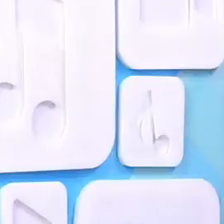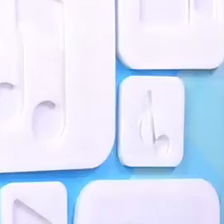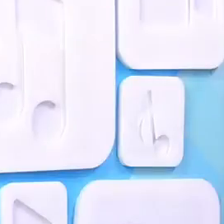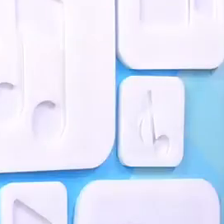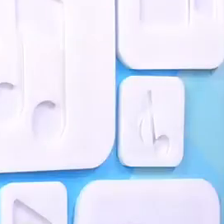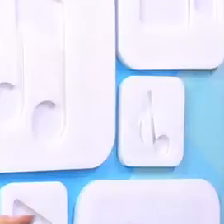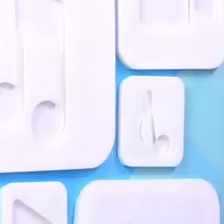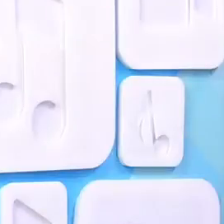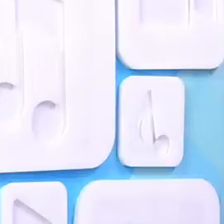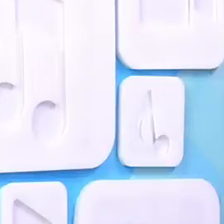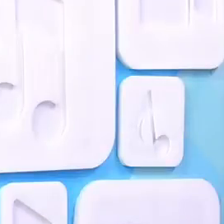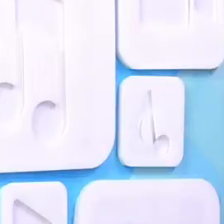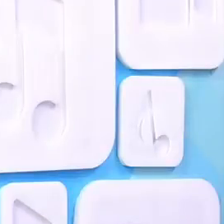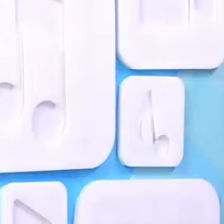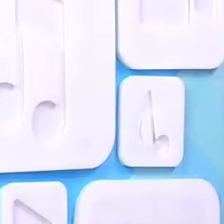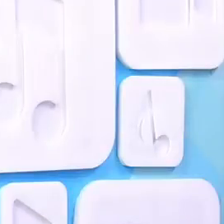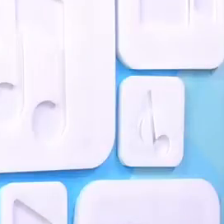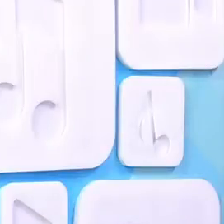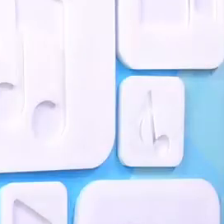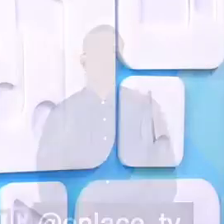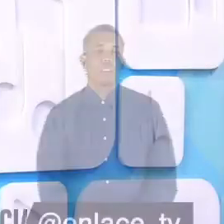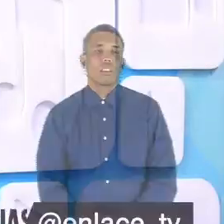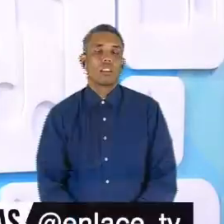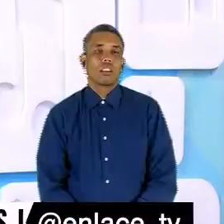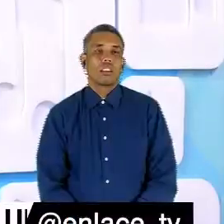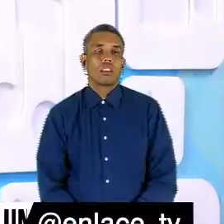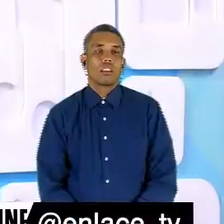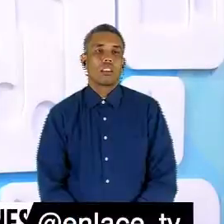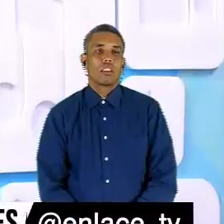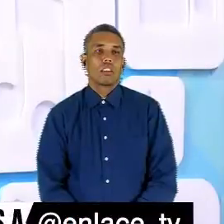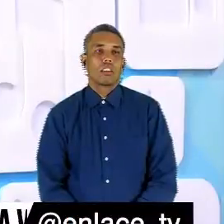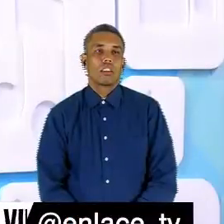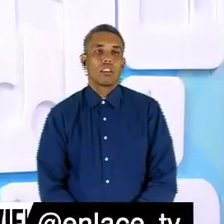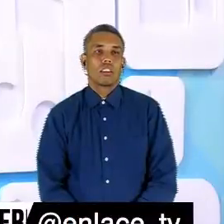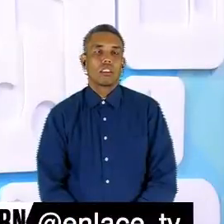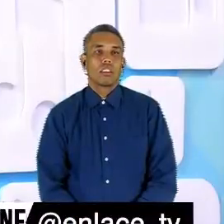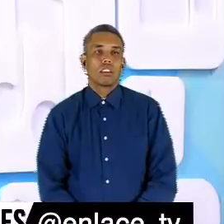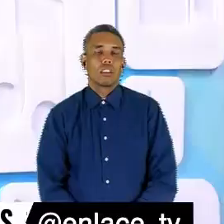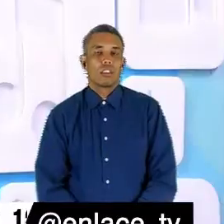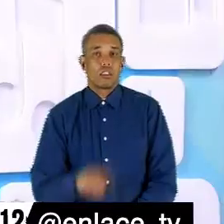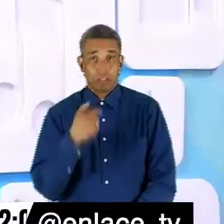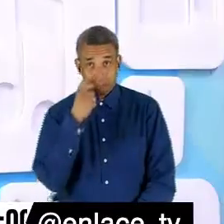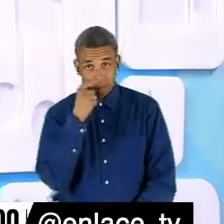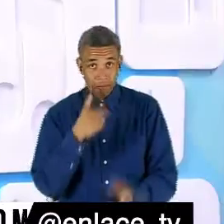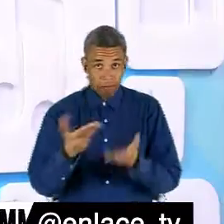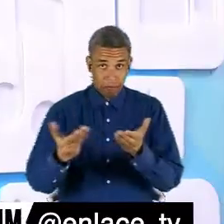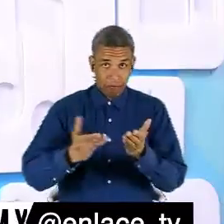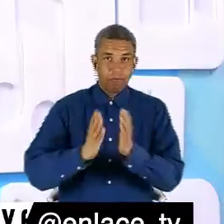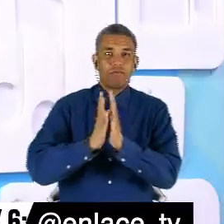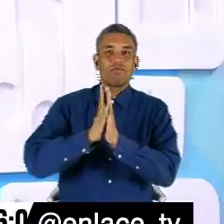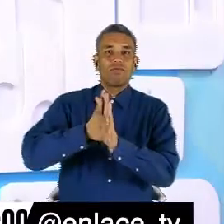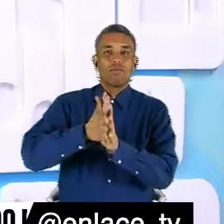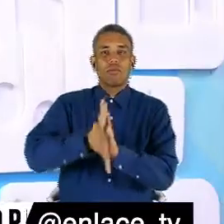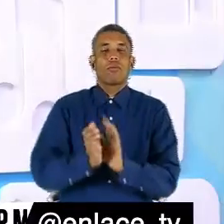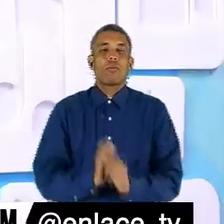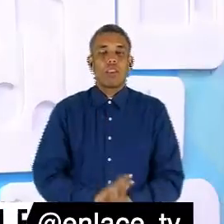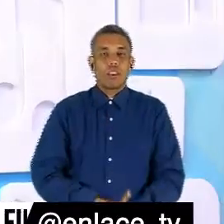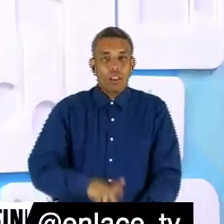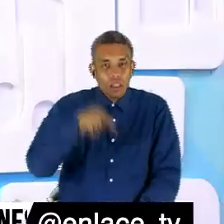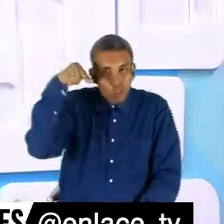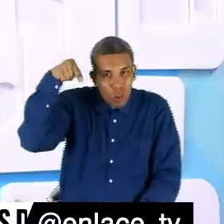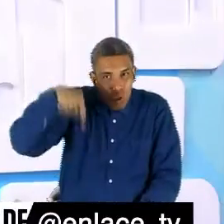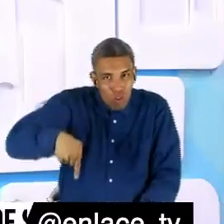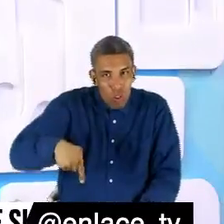Hola, ¿qué tal a todos? Muy buenas noches, bienvenidos a la mejor información de cultura y entretenimiento en La Mira. Inicio contándoles que hoy inició la